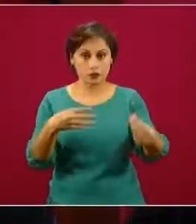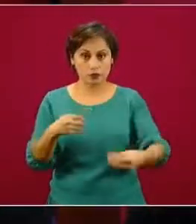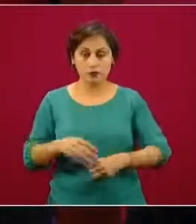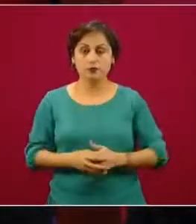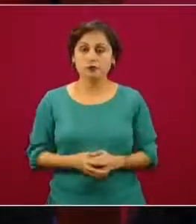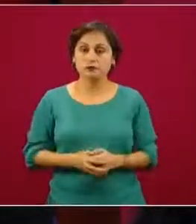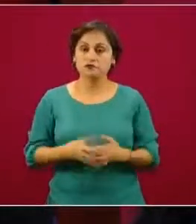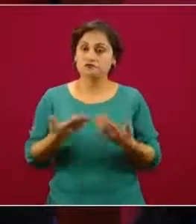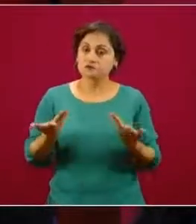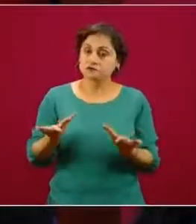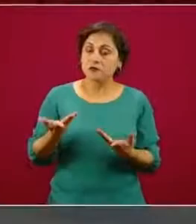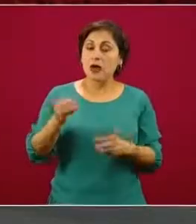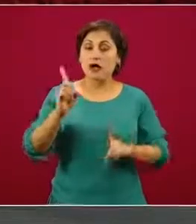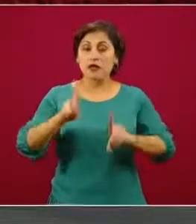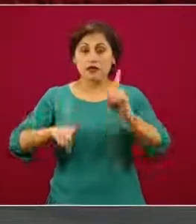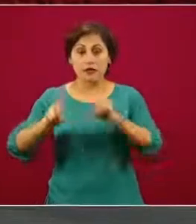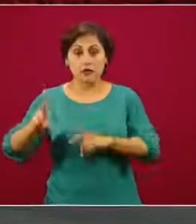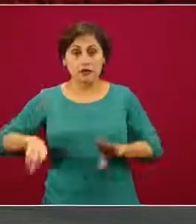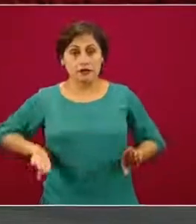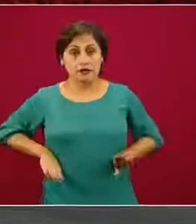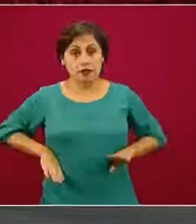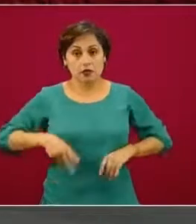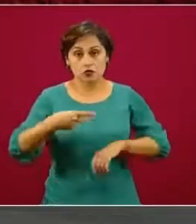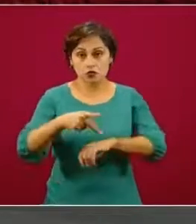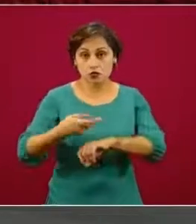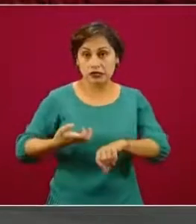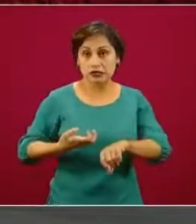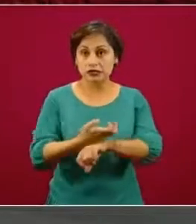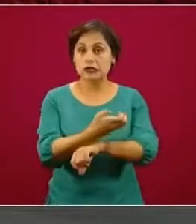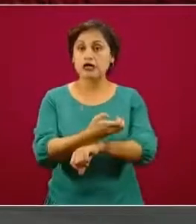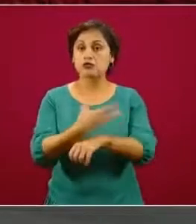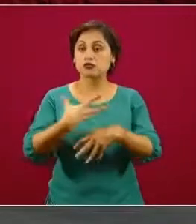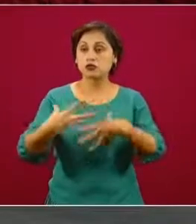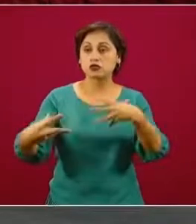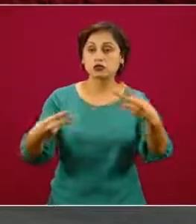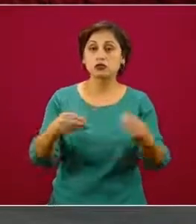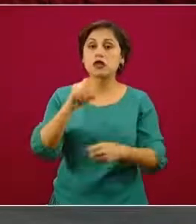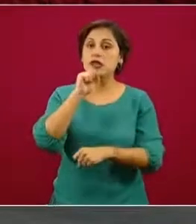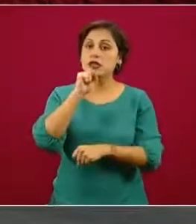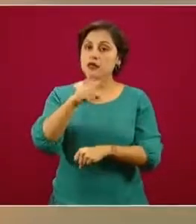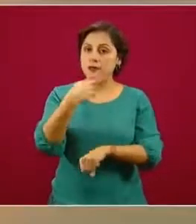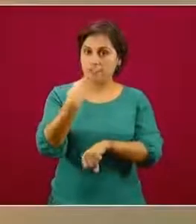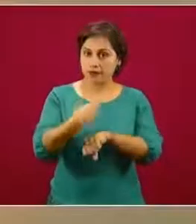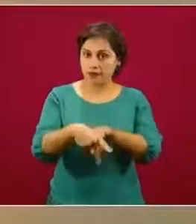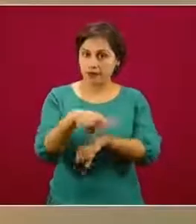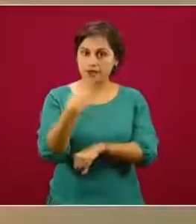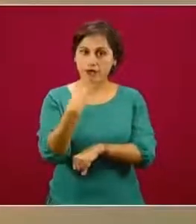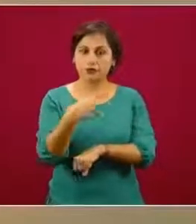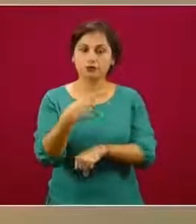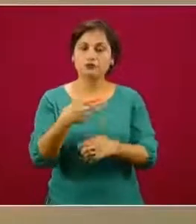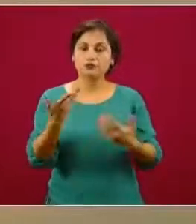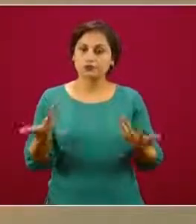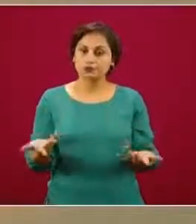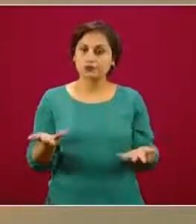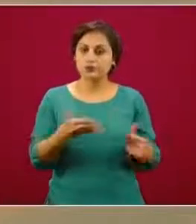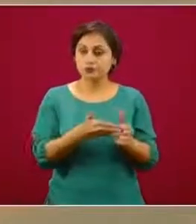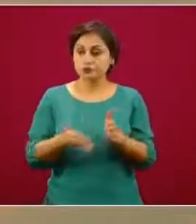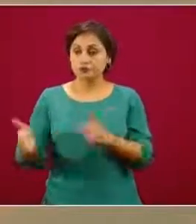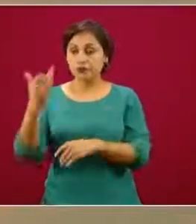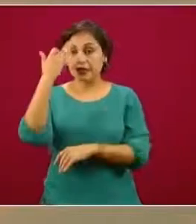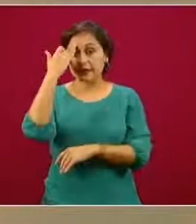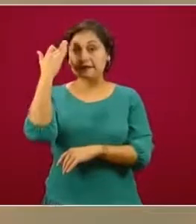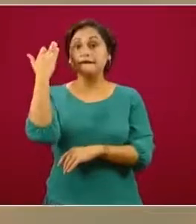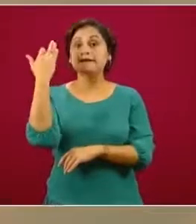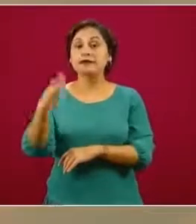la intensidad de la transmisión, de acuerdo al riesgo. ¿Por qué es importante terminar el periodo de la jornada